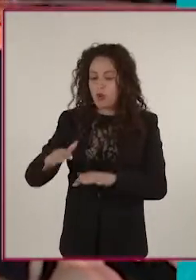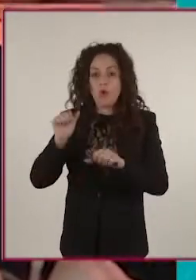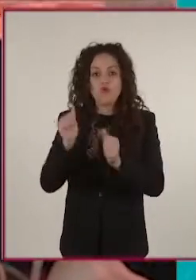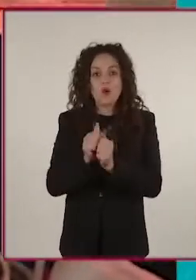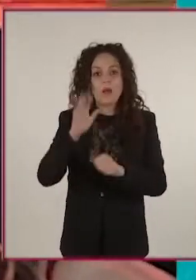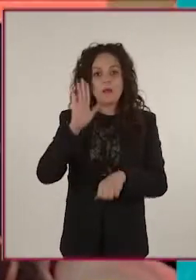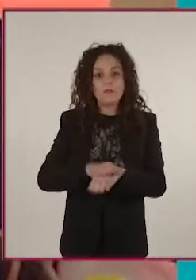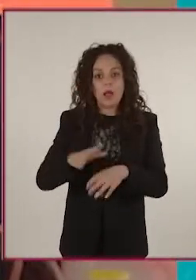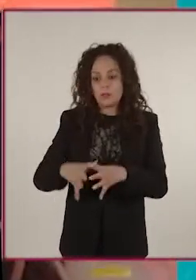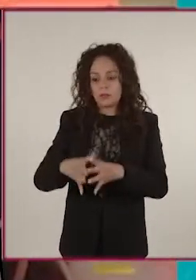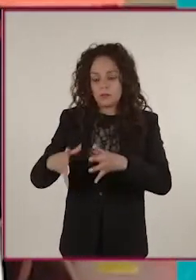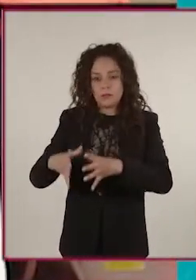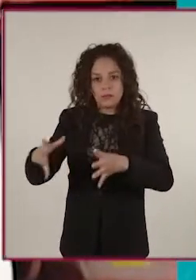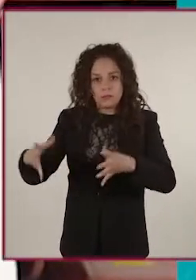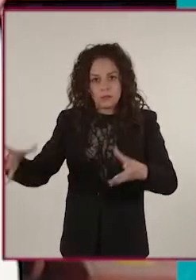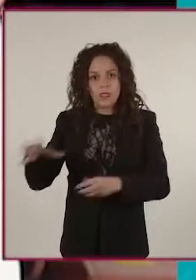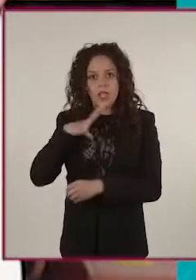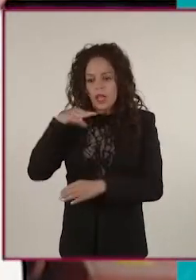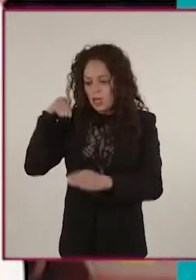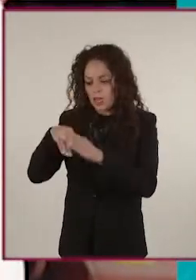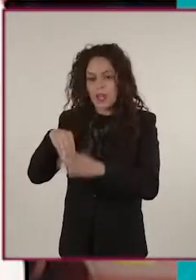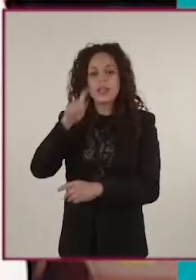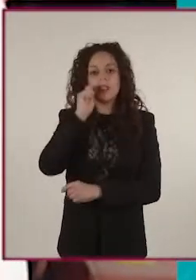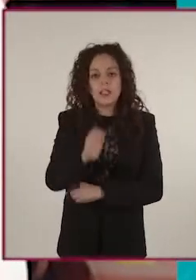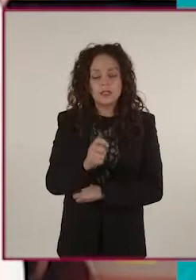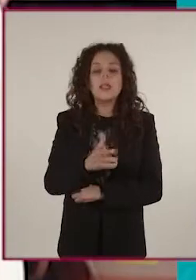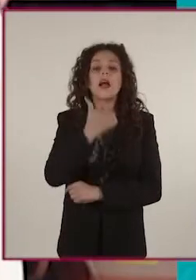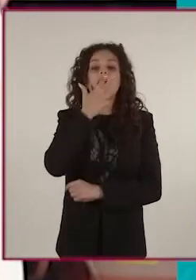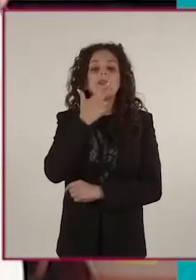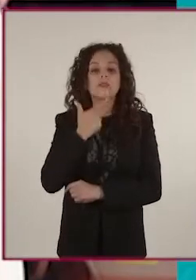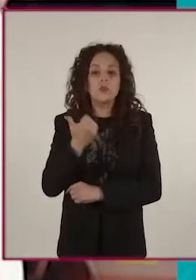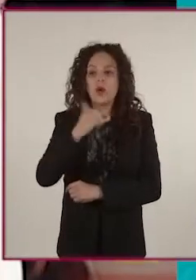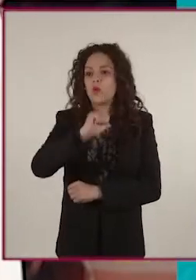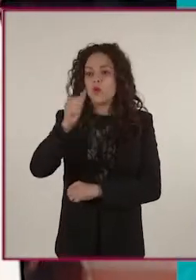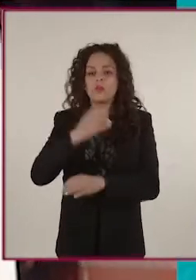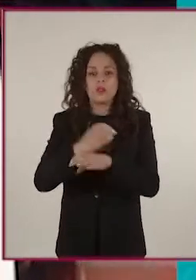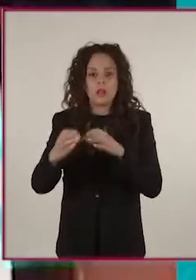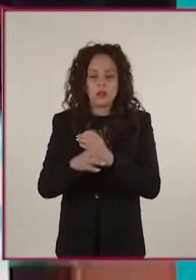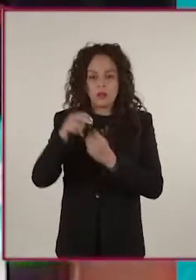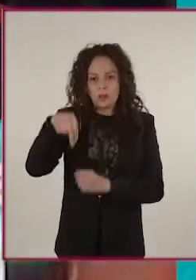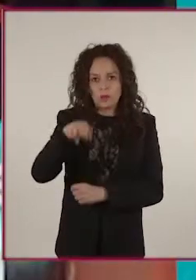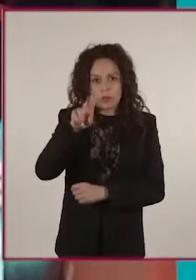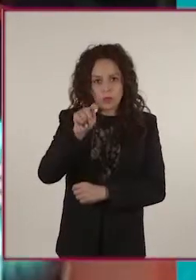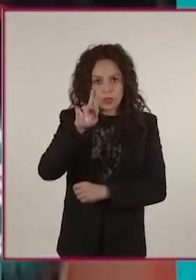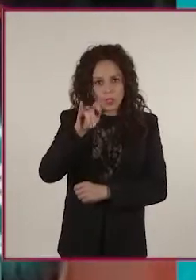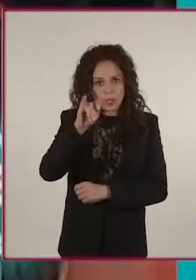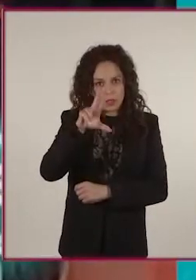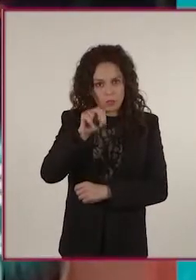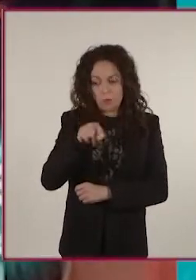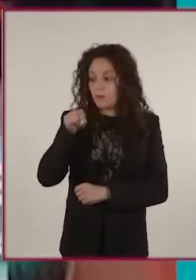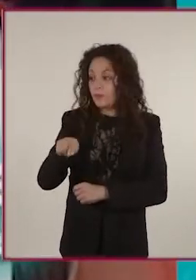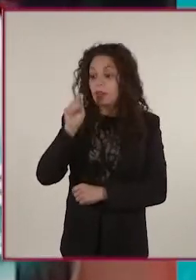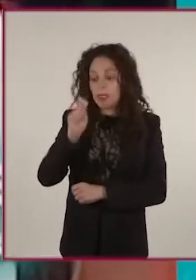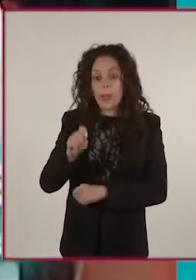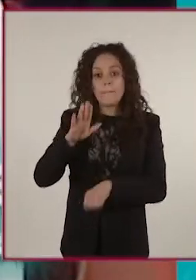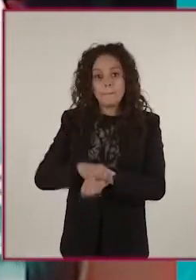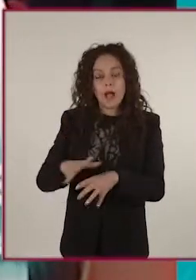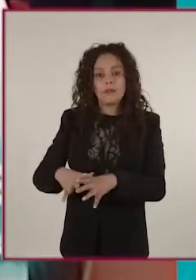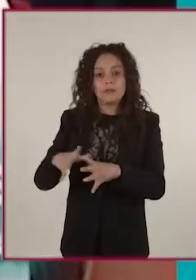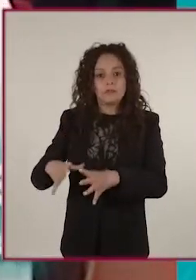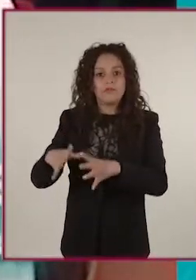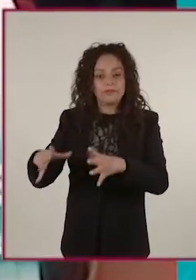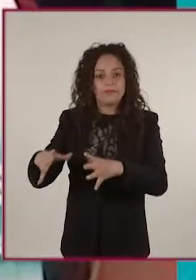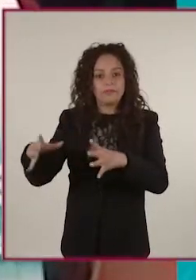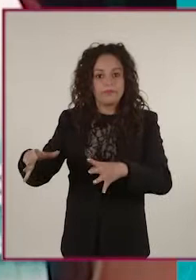un azúcar y algunos otros nutrientes. La bacteria se coloca ahí y empieza a multiplicarse. Y primero tiene a partir